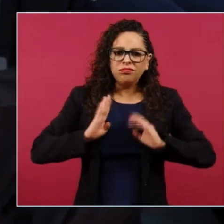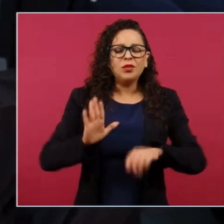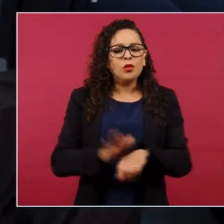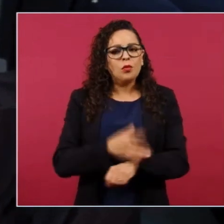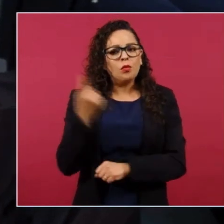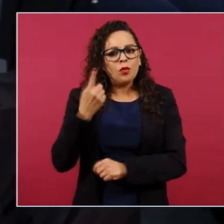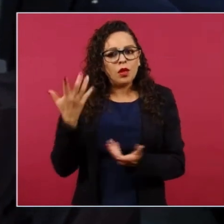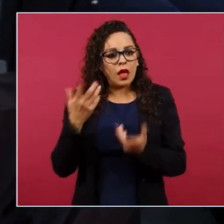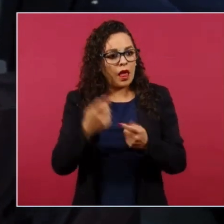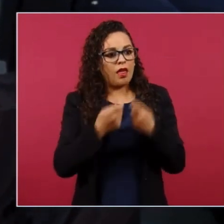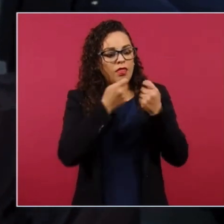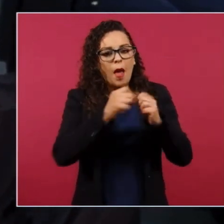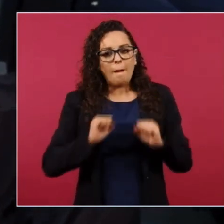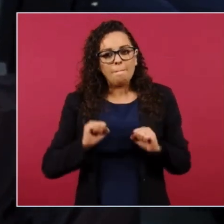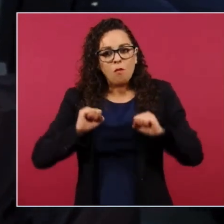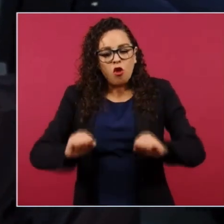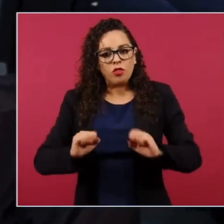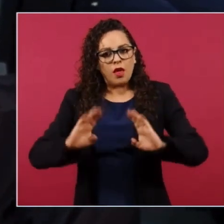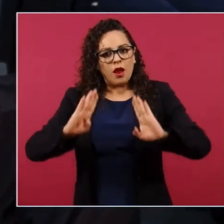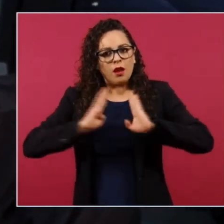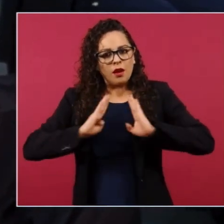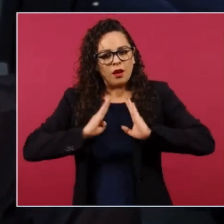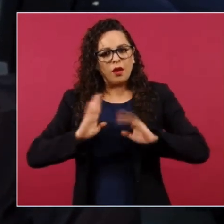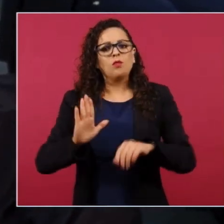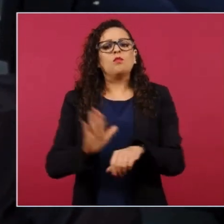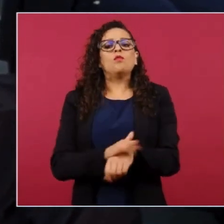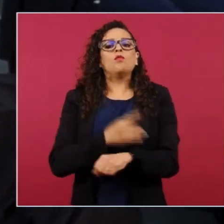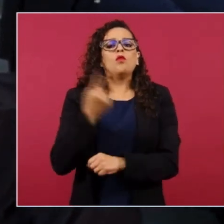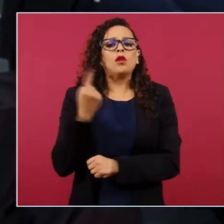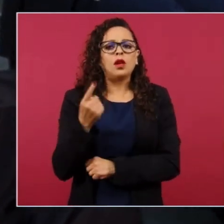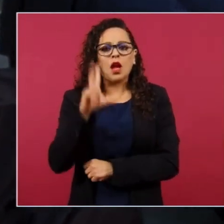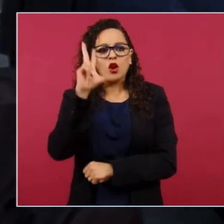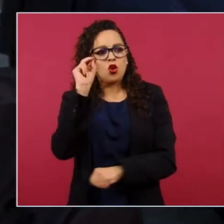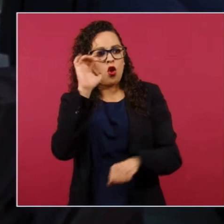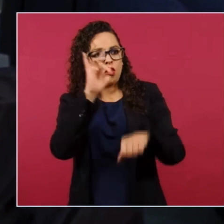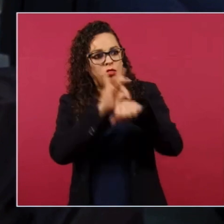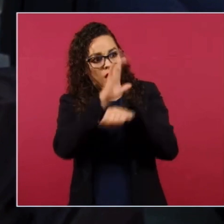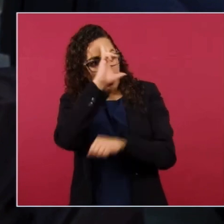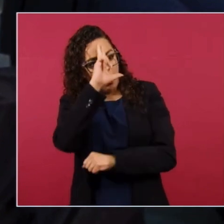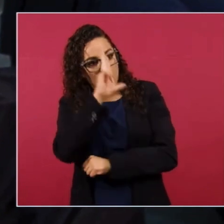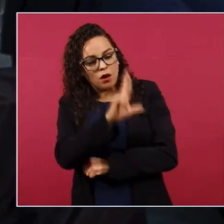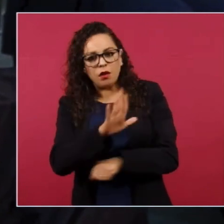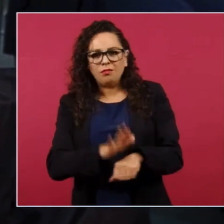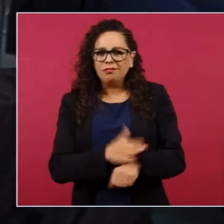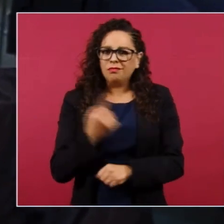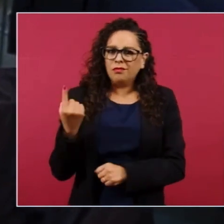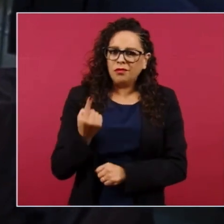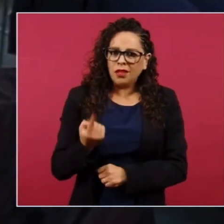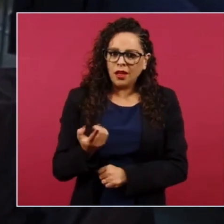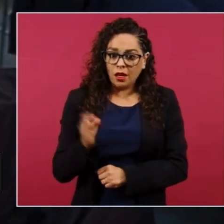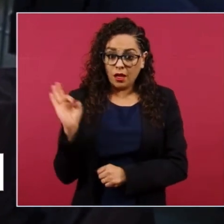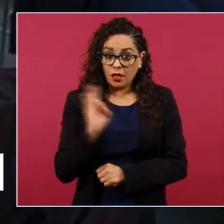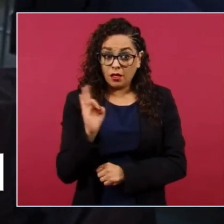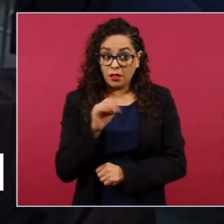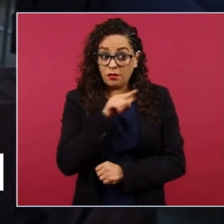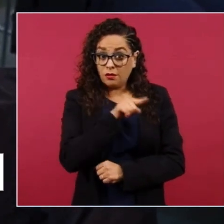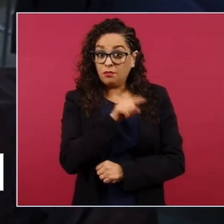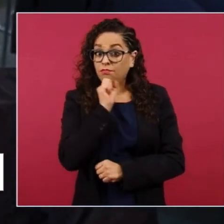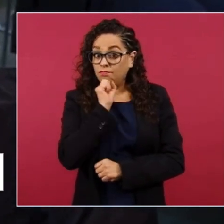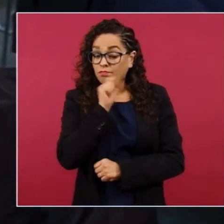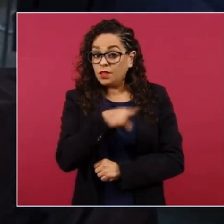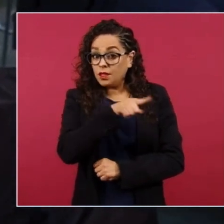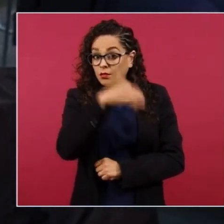y por qué no se le toca en este gobierno al ejército mexicano, sobre todo porque pudiera ser que ellos también tenían conocimiento de lo